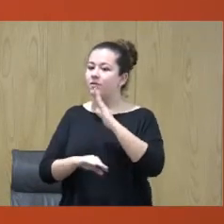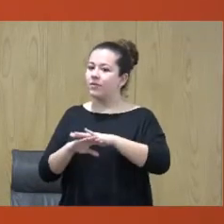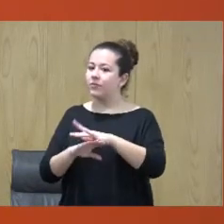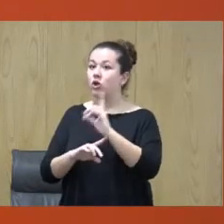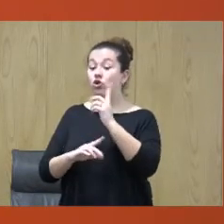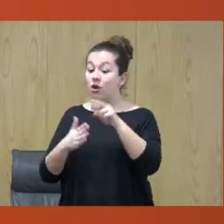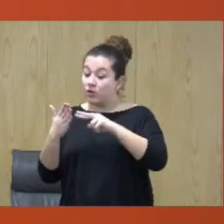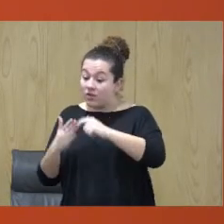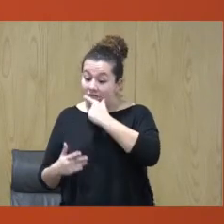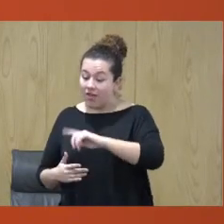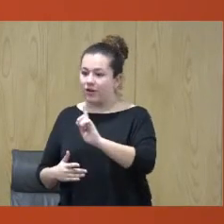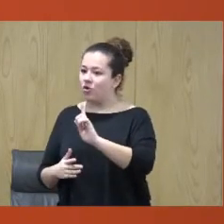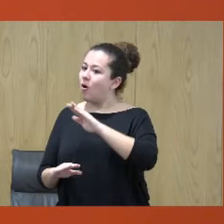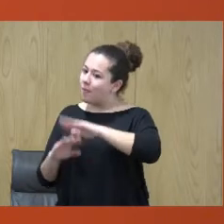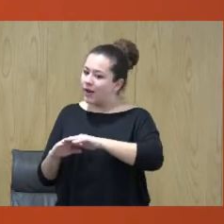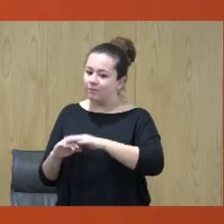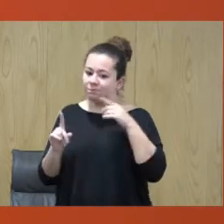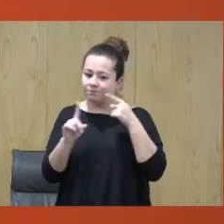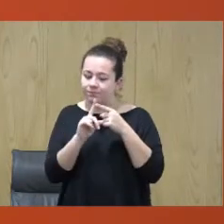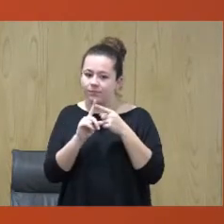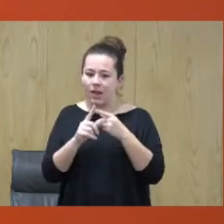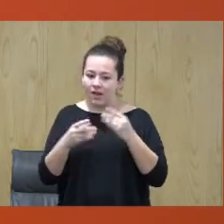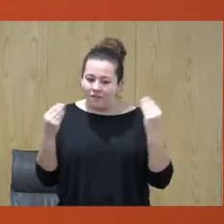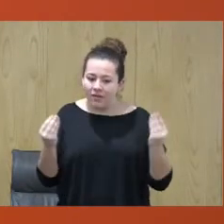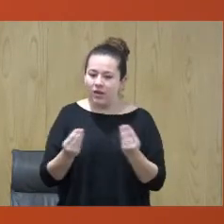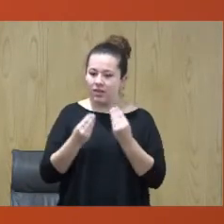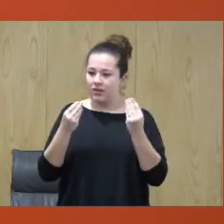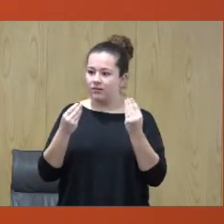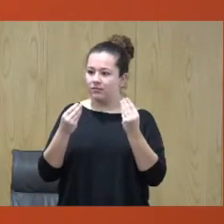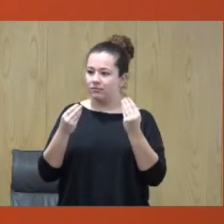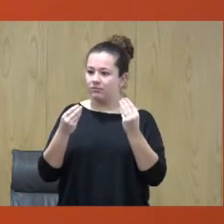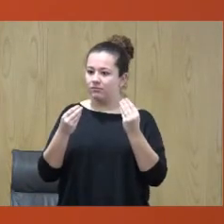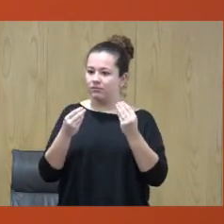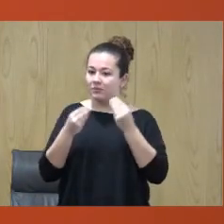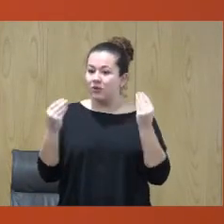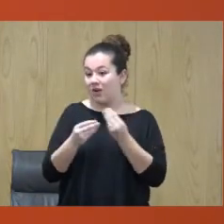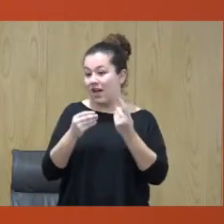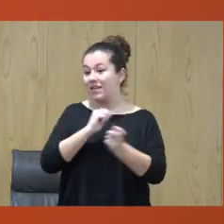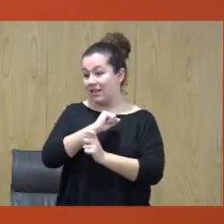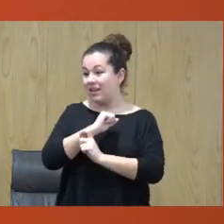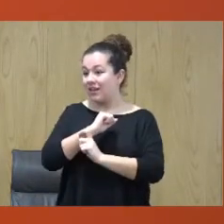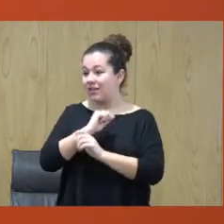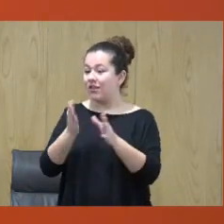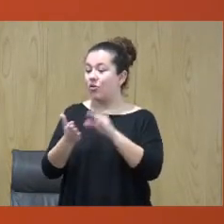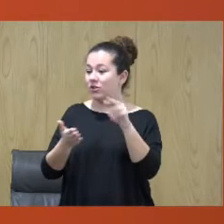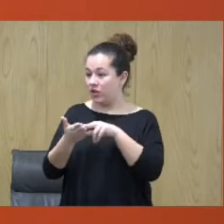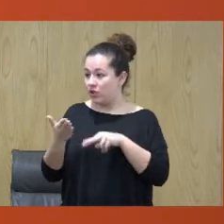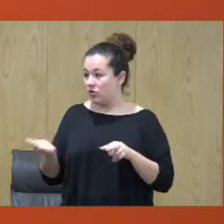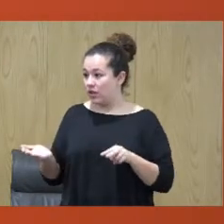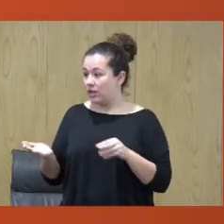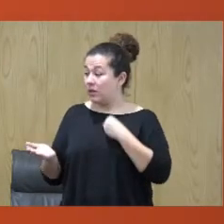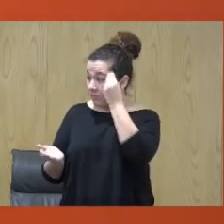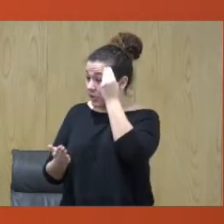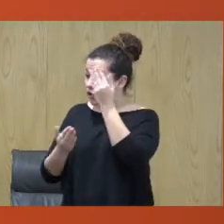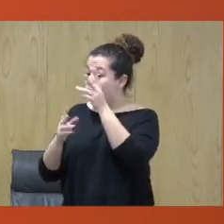lectura fácil, para favorecer precisamente esas otras estrategias de comprensión lectora. Creo que la